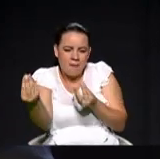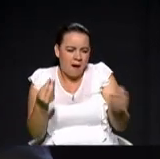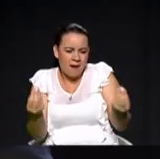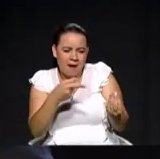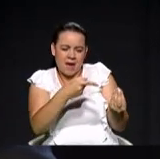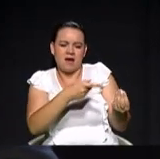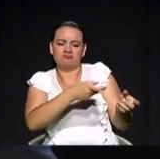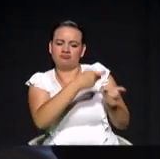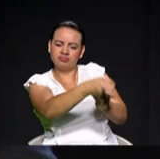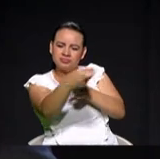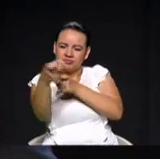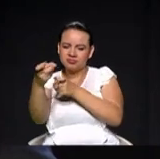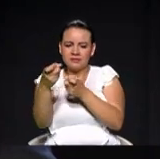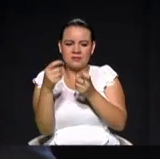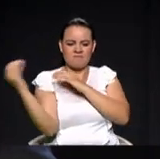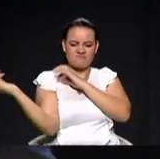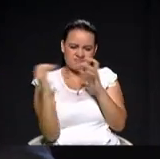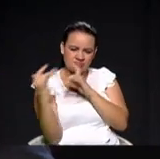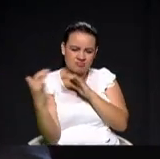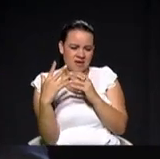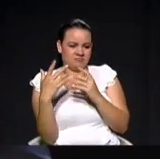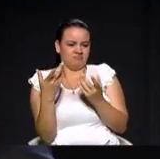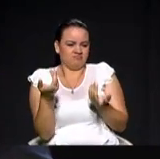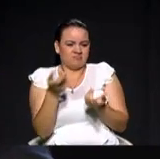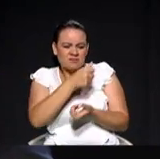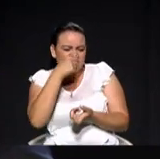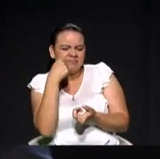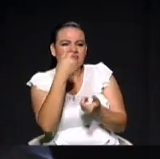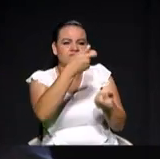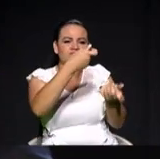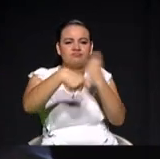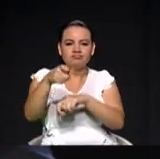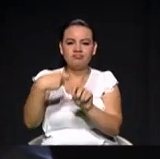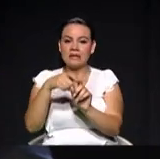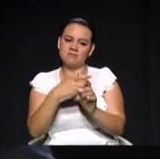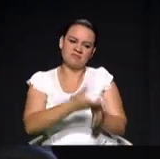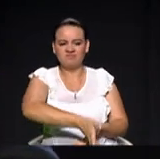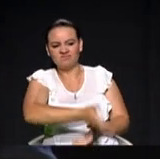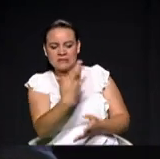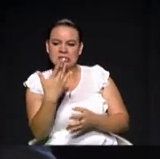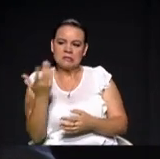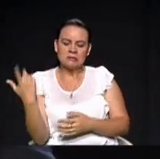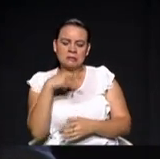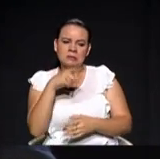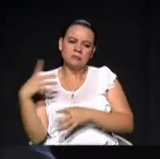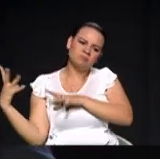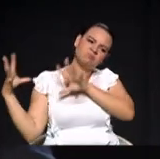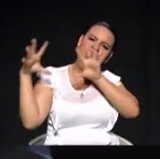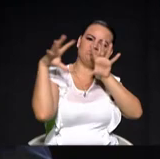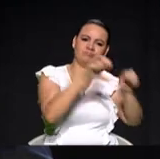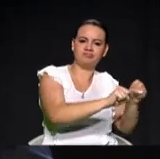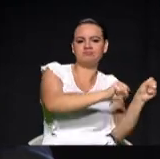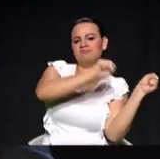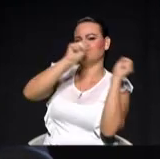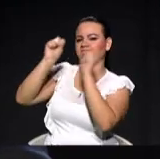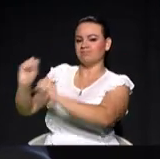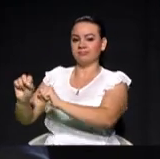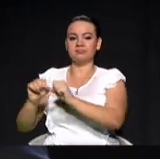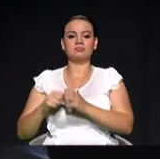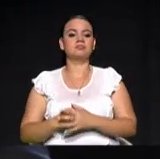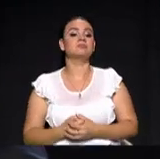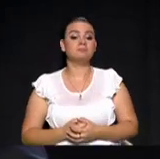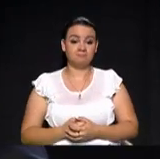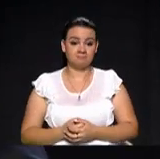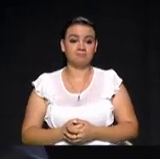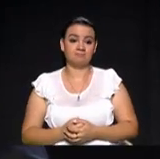insistiendo en perpetuar delitos en cometer actos ilícitos no se puede darle prioridad a